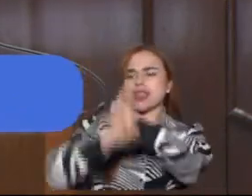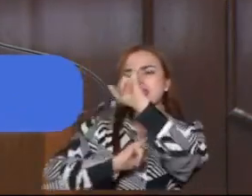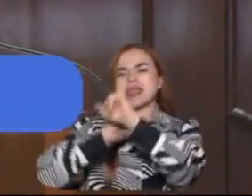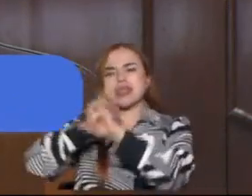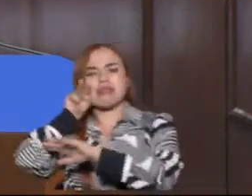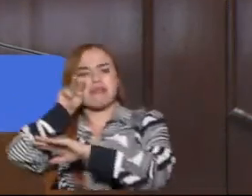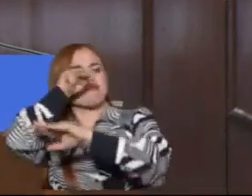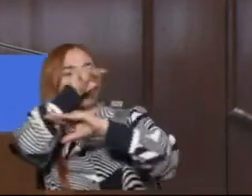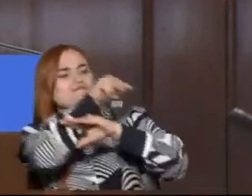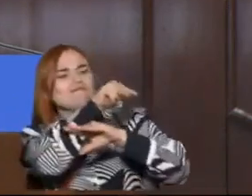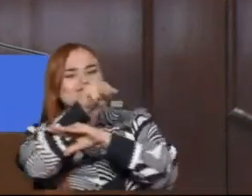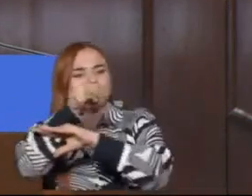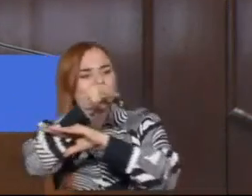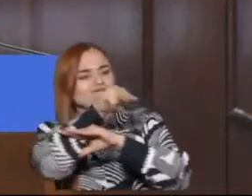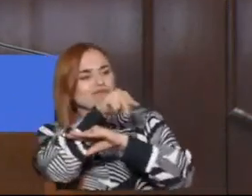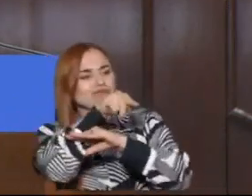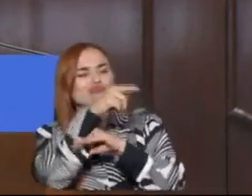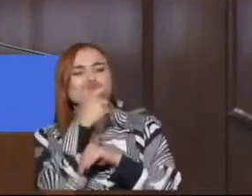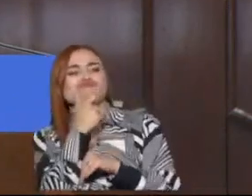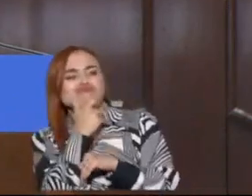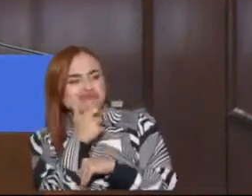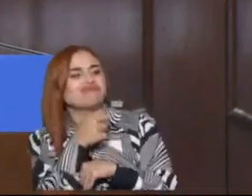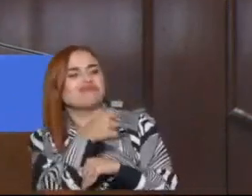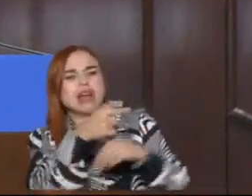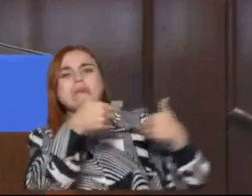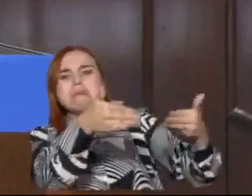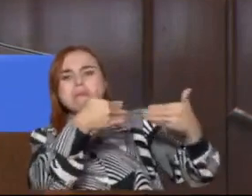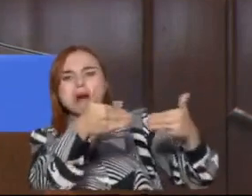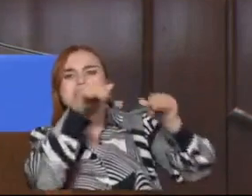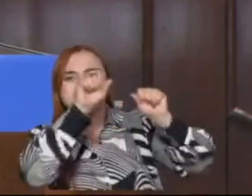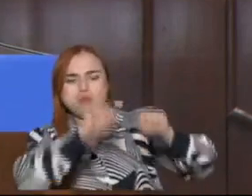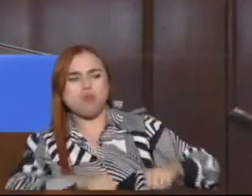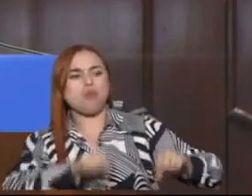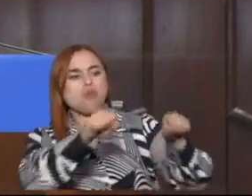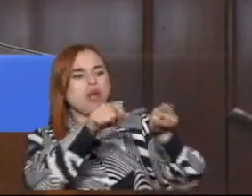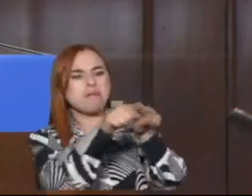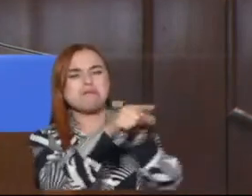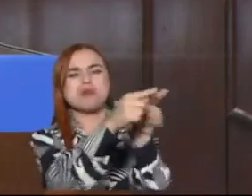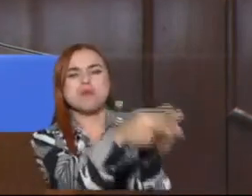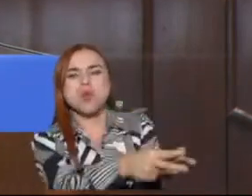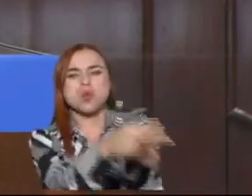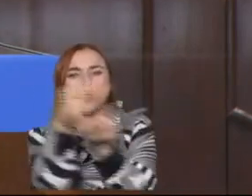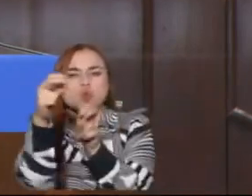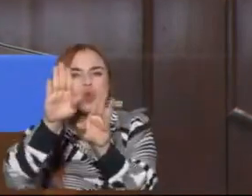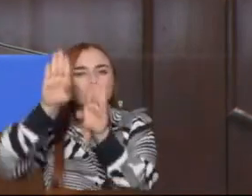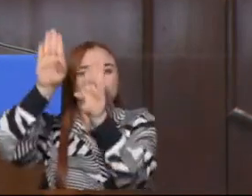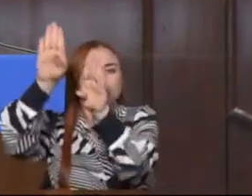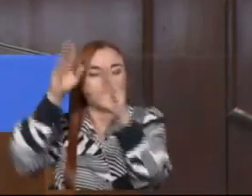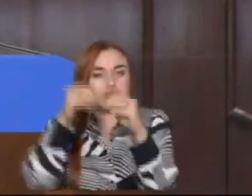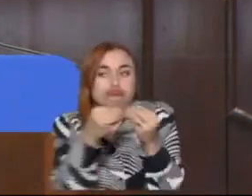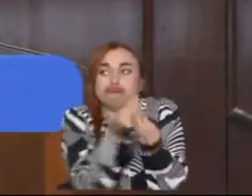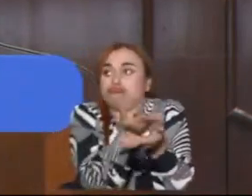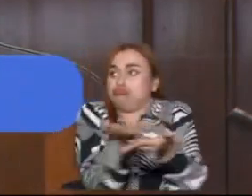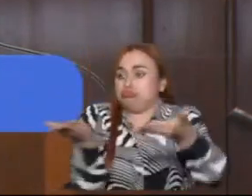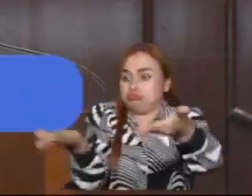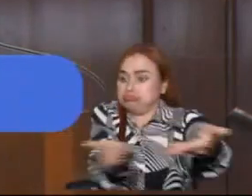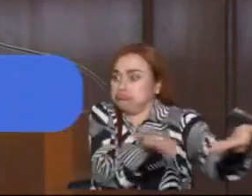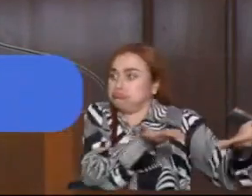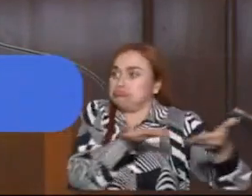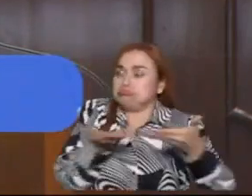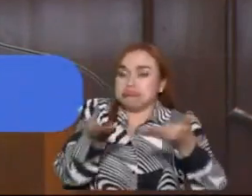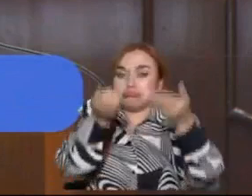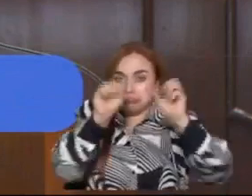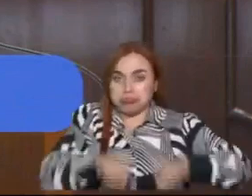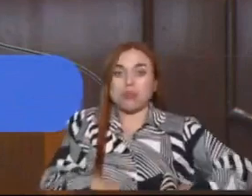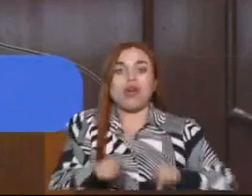nacionales los recursos que han contribuido a rescatar y concluir cientos de